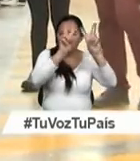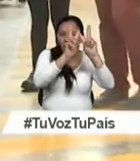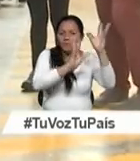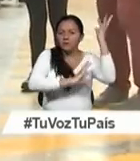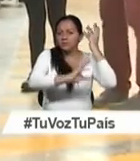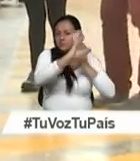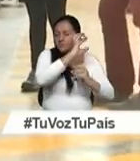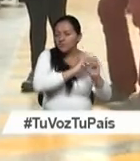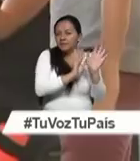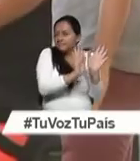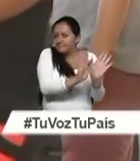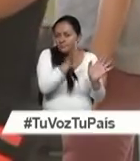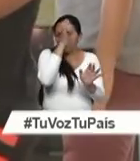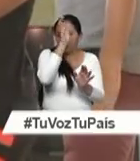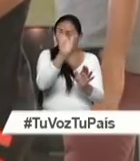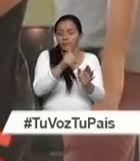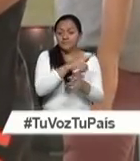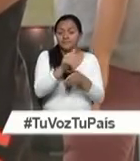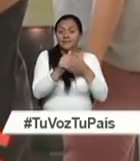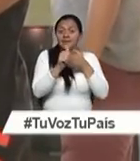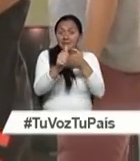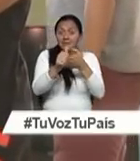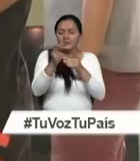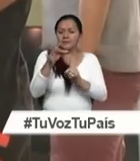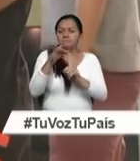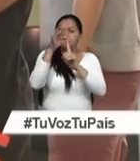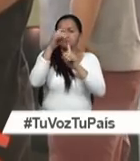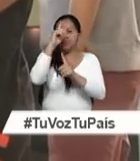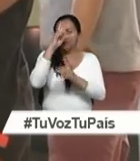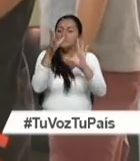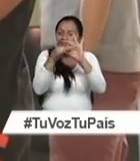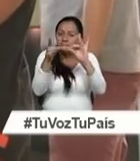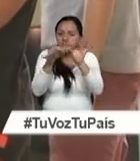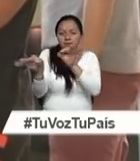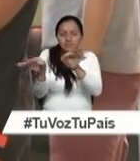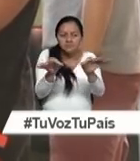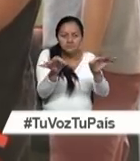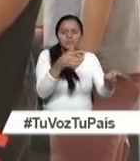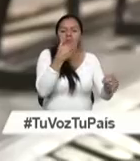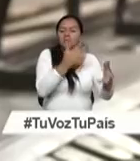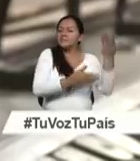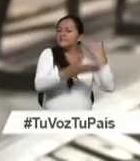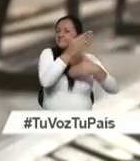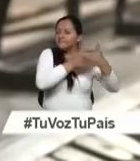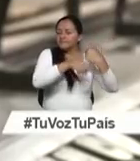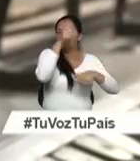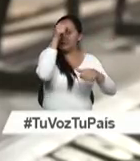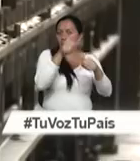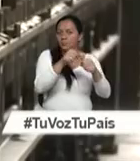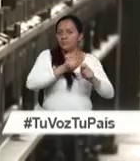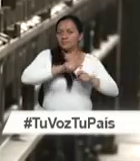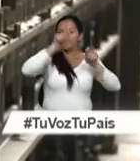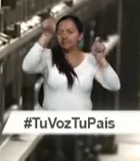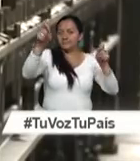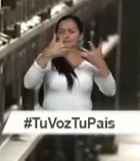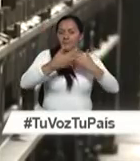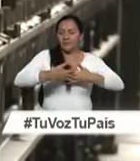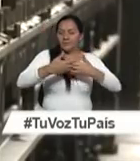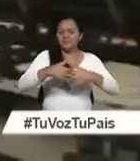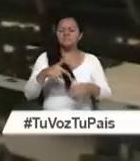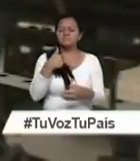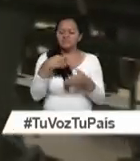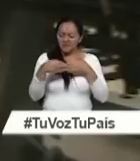local. Sus guías especializados recuperan la memoria de este ícono industrial del Ecuador. Los guías